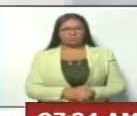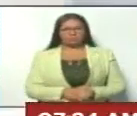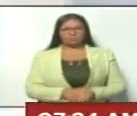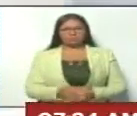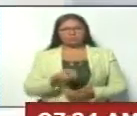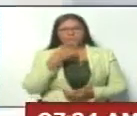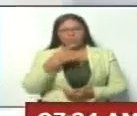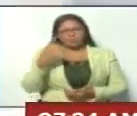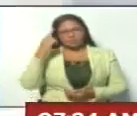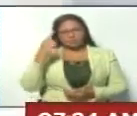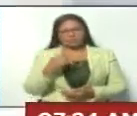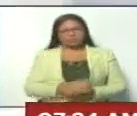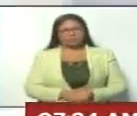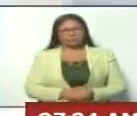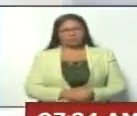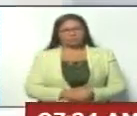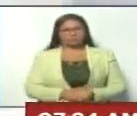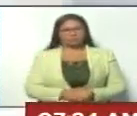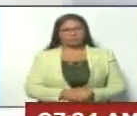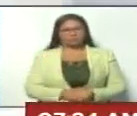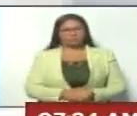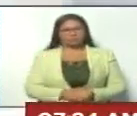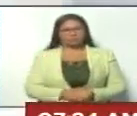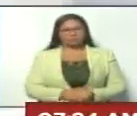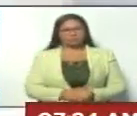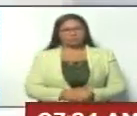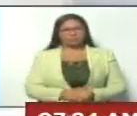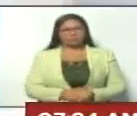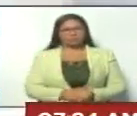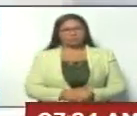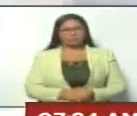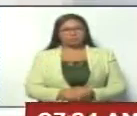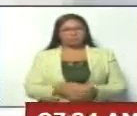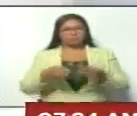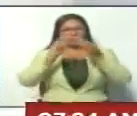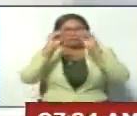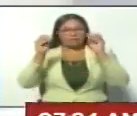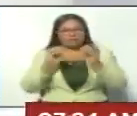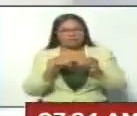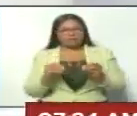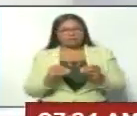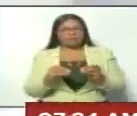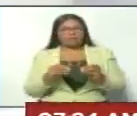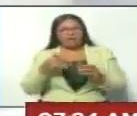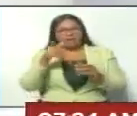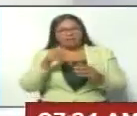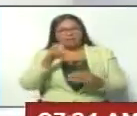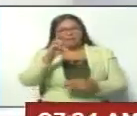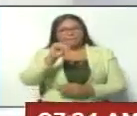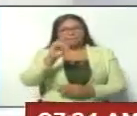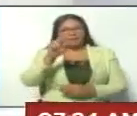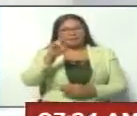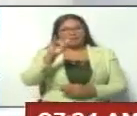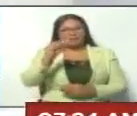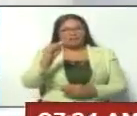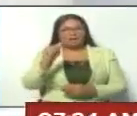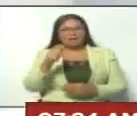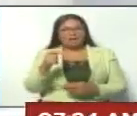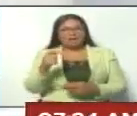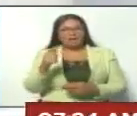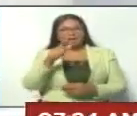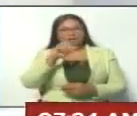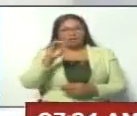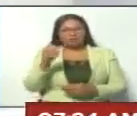Bueno, buenos días. La estatua de Alejandro Colina es un bien de